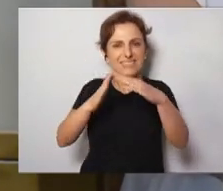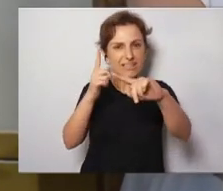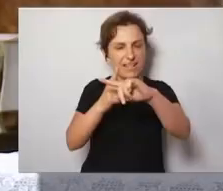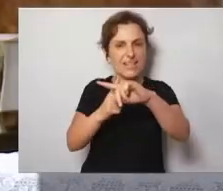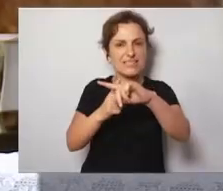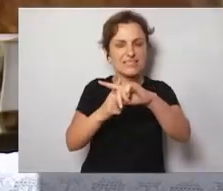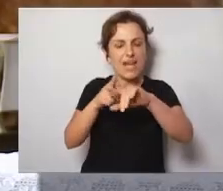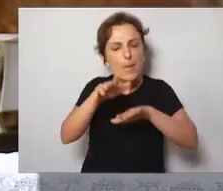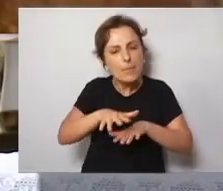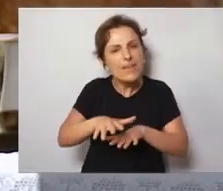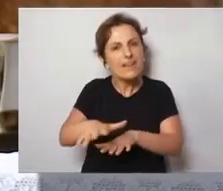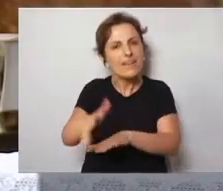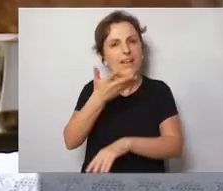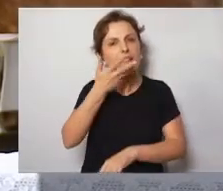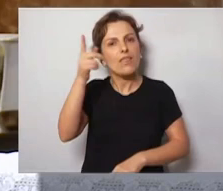pero